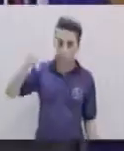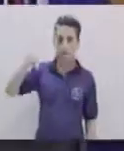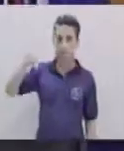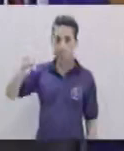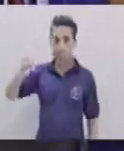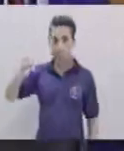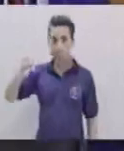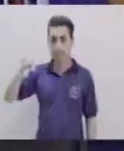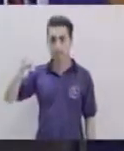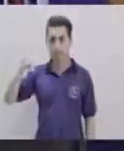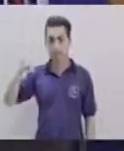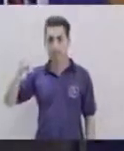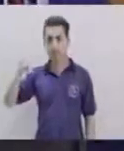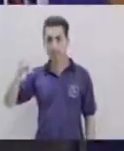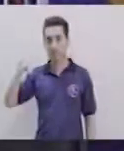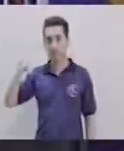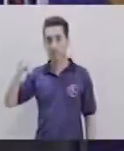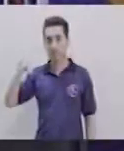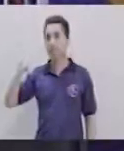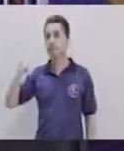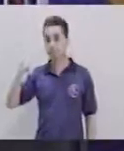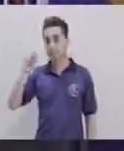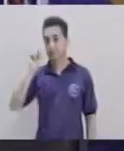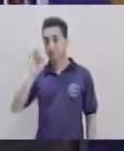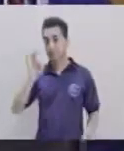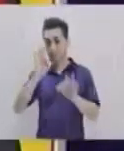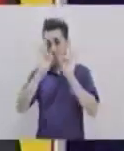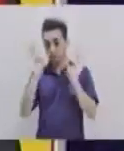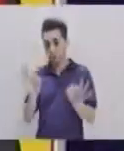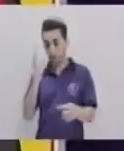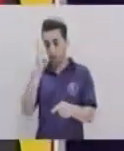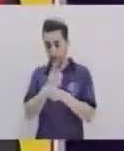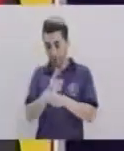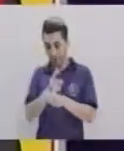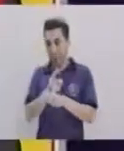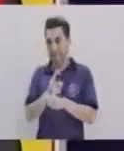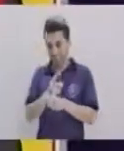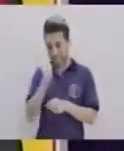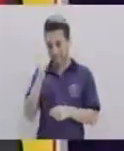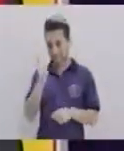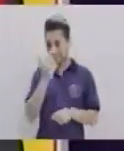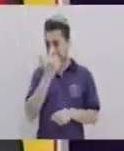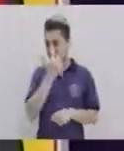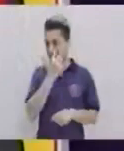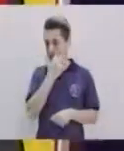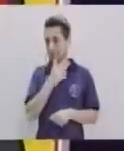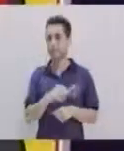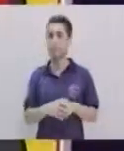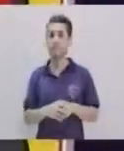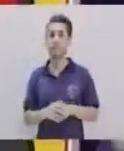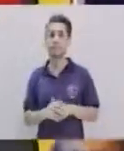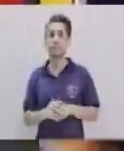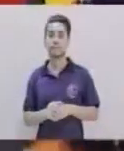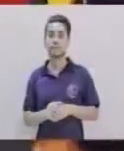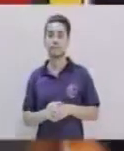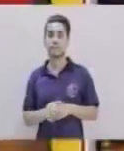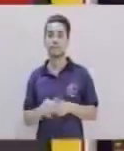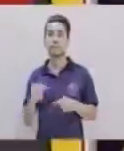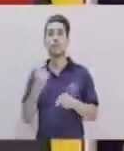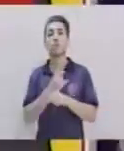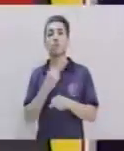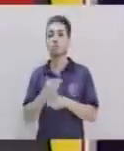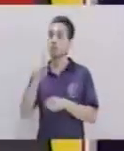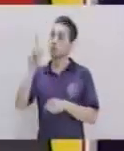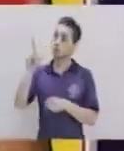para... Exacto, para que sea de la forma correcta. Muy bien, yo sé que tú lo sabes también. Entonces, utilizamos